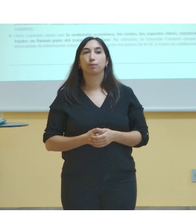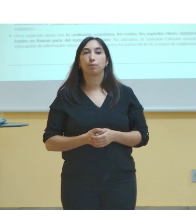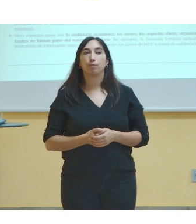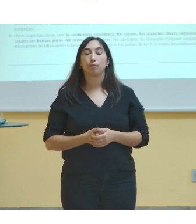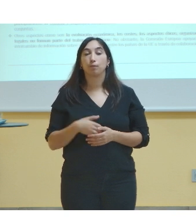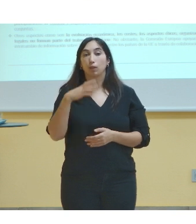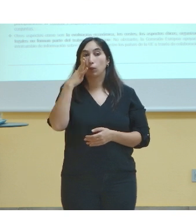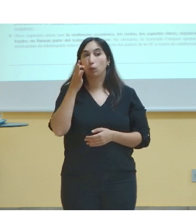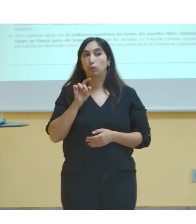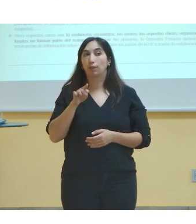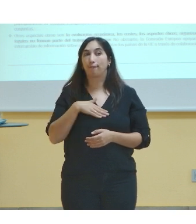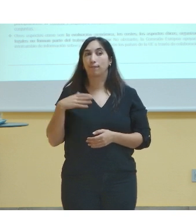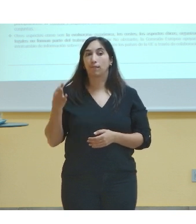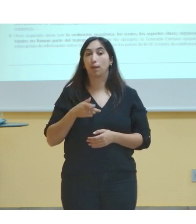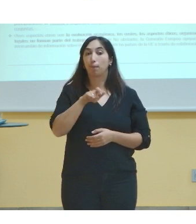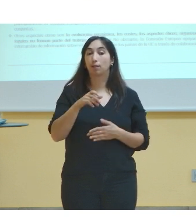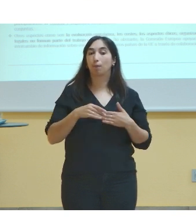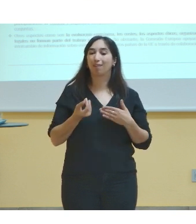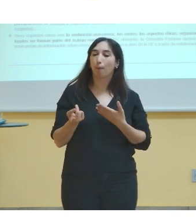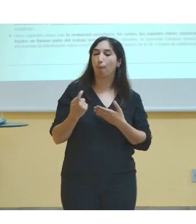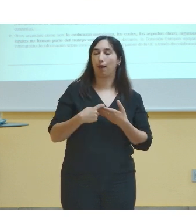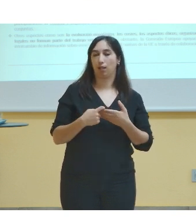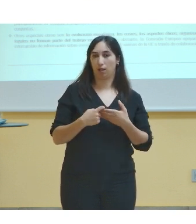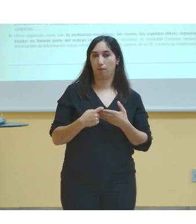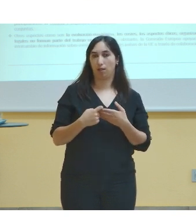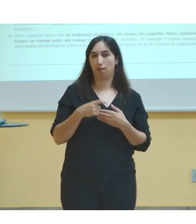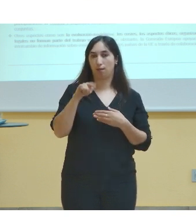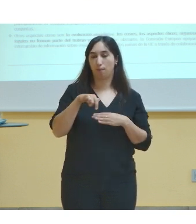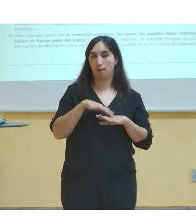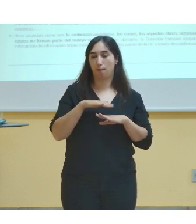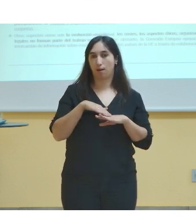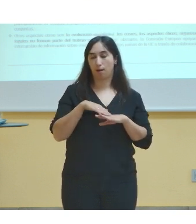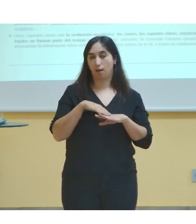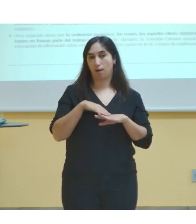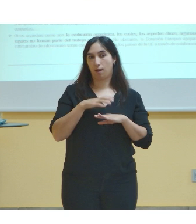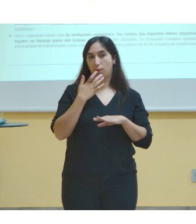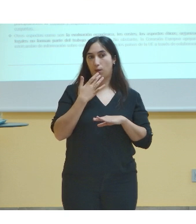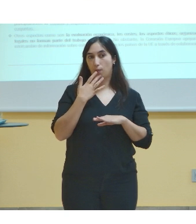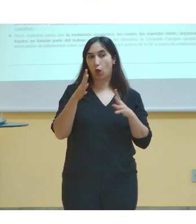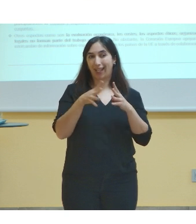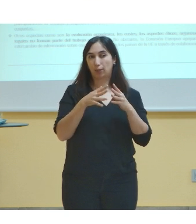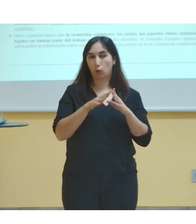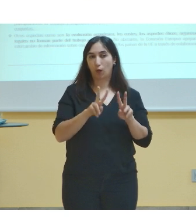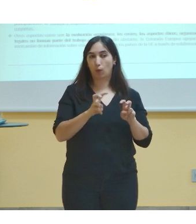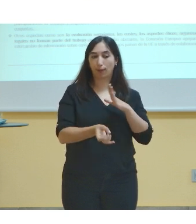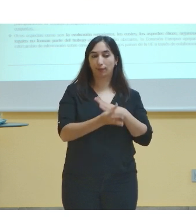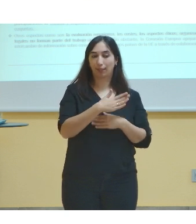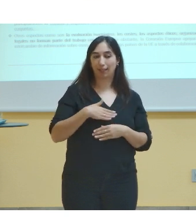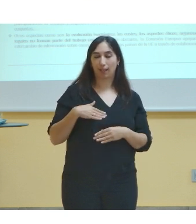Precisamente en donde se pretende que los pacientes participen desde también en las diferentes, se van a crear infraestructuras